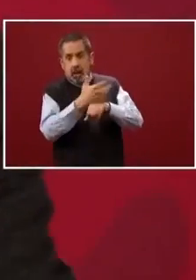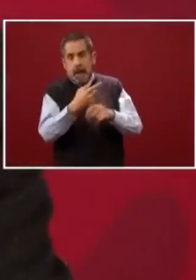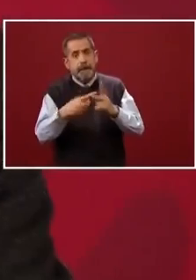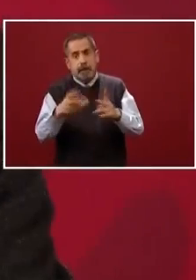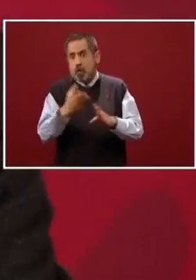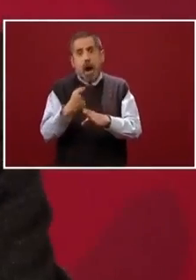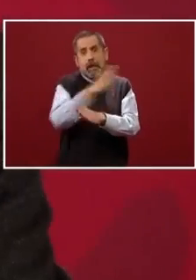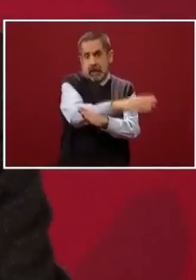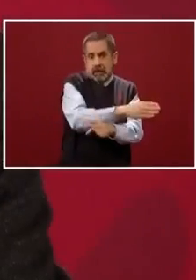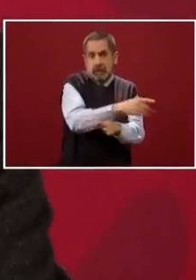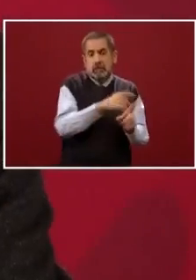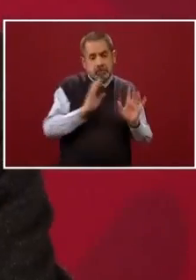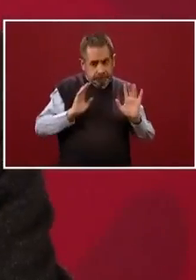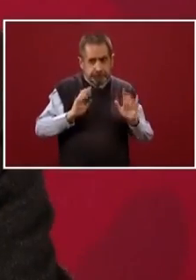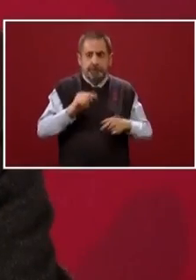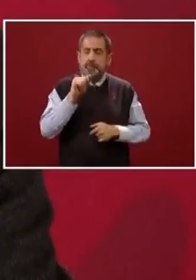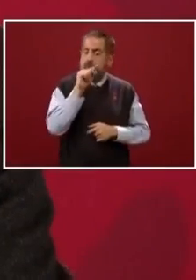decidieron tomar algunas